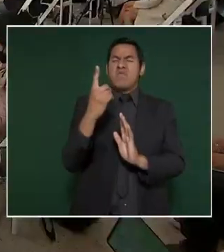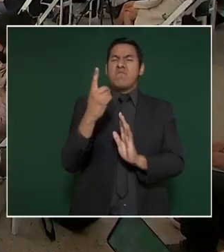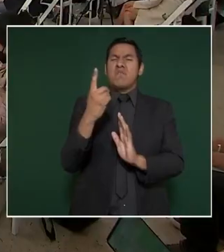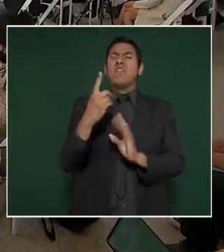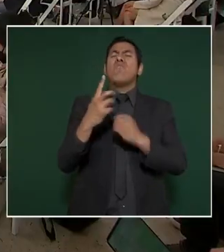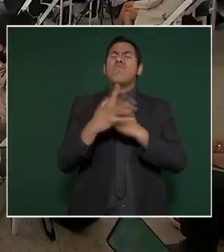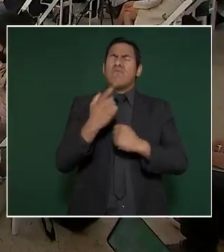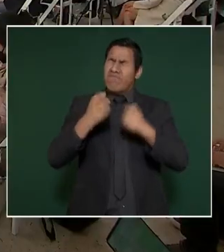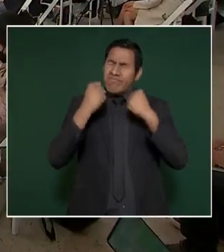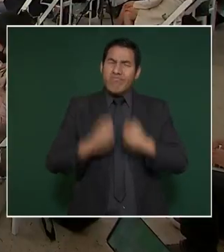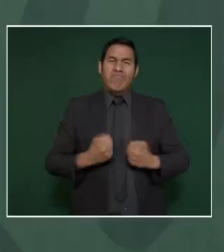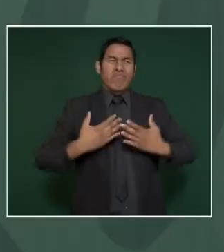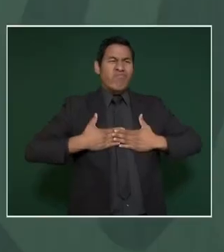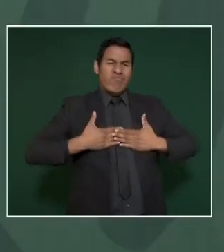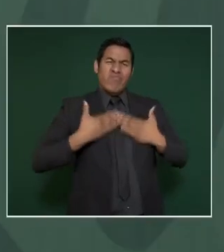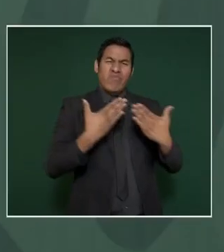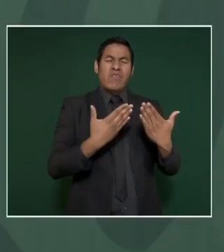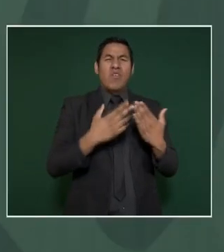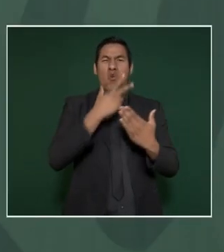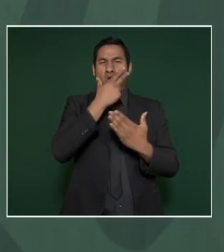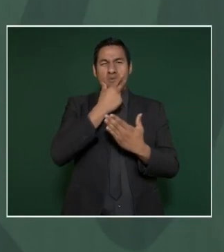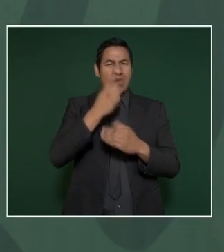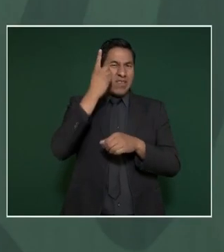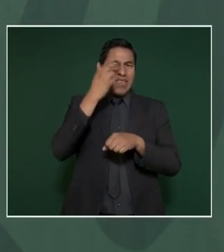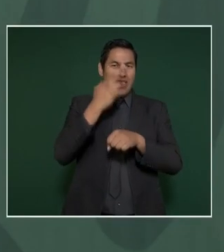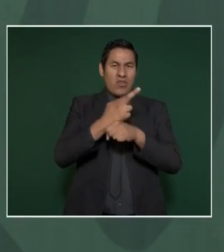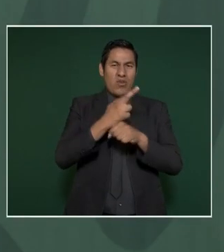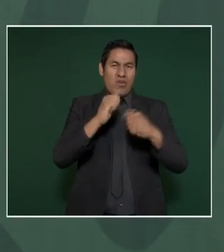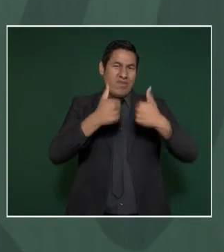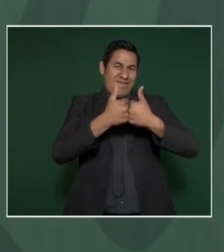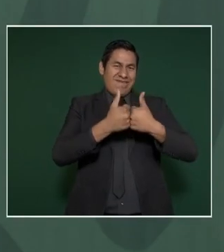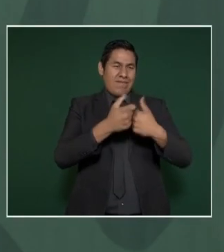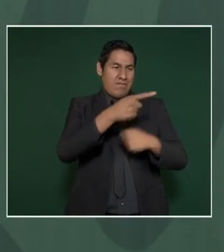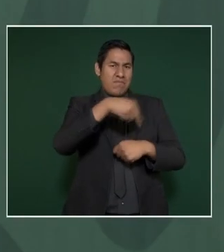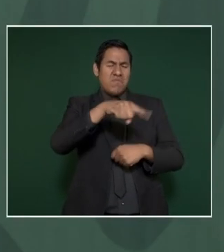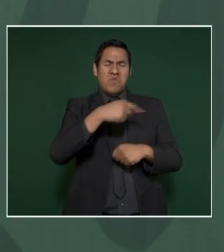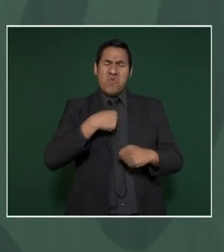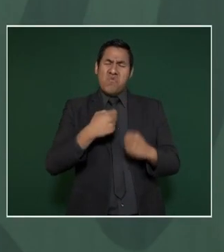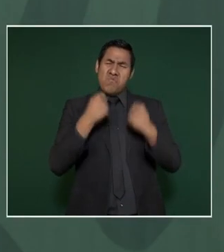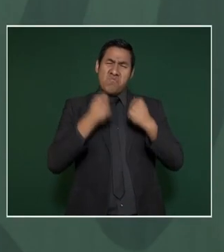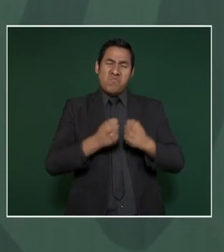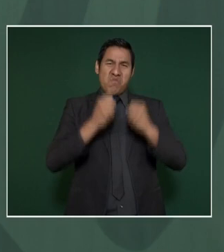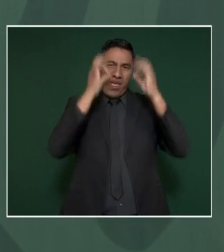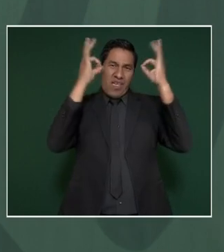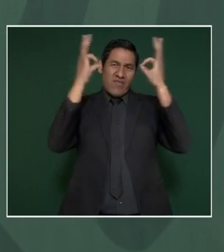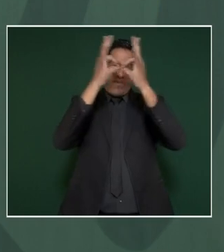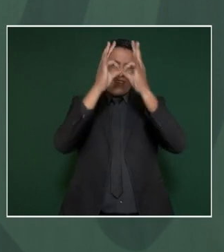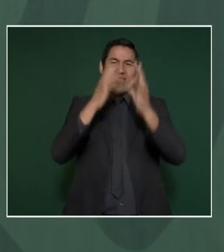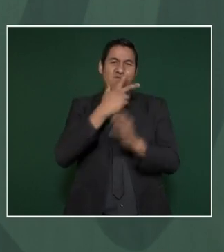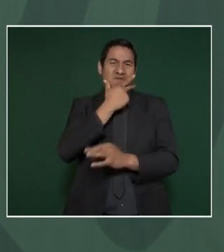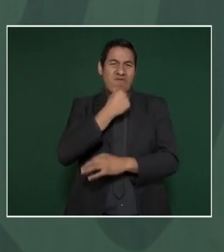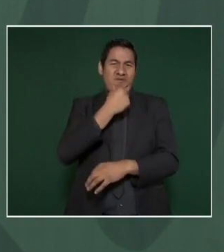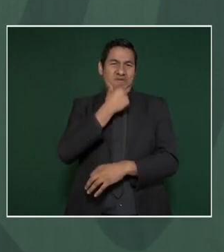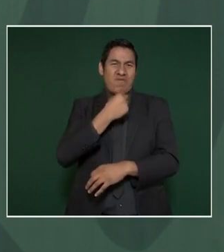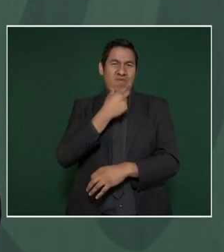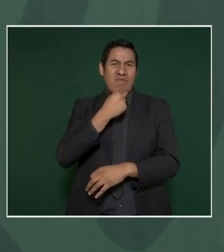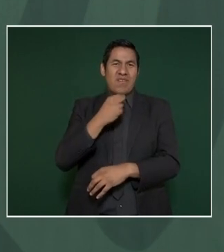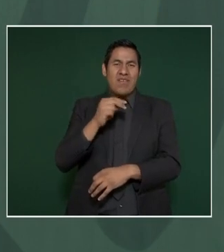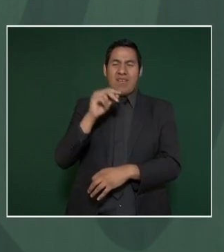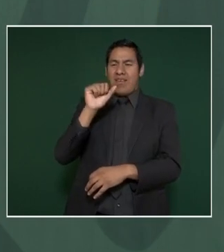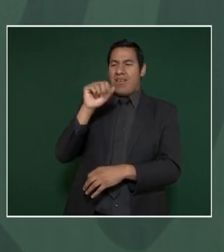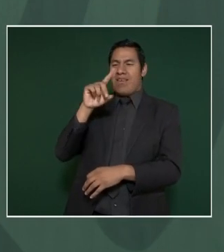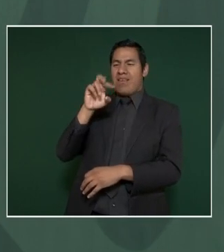confianza al director de aduanas sí e al general Andrés